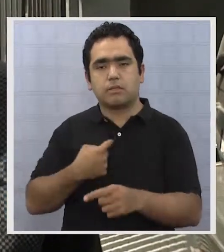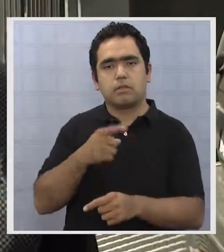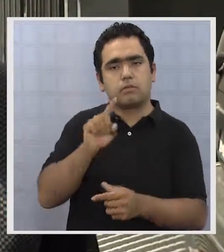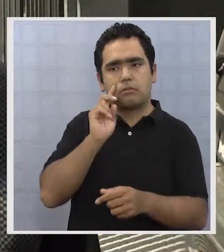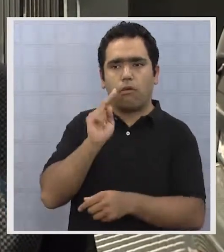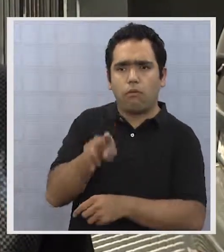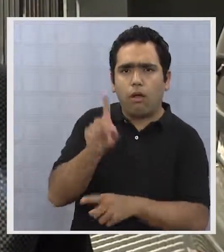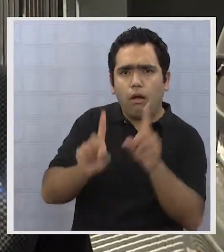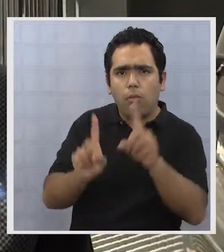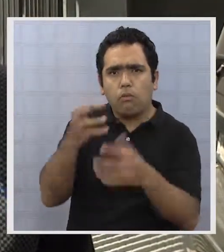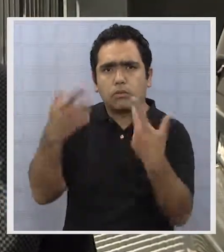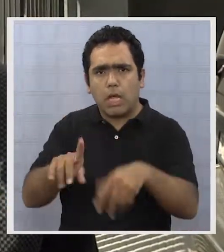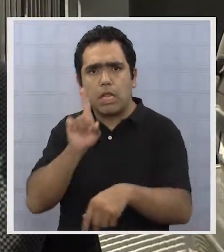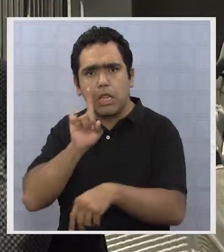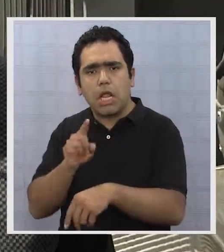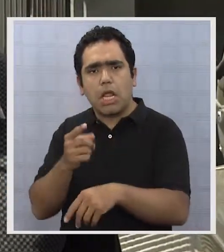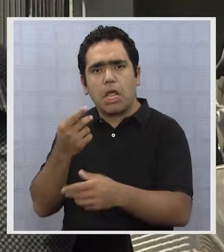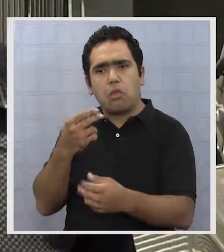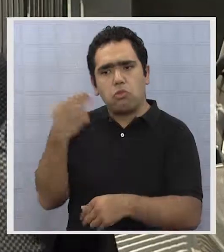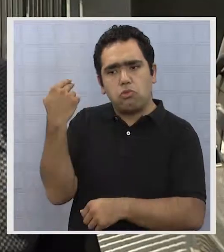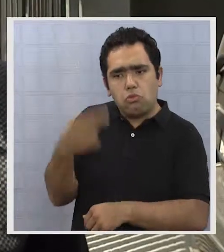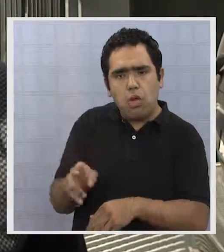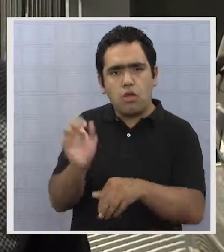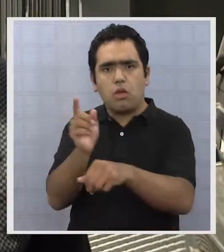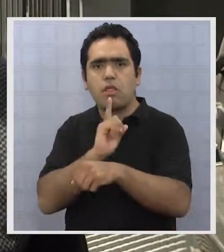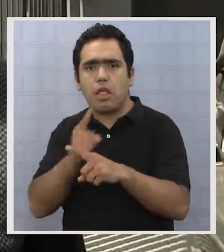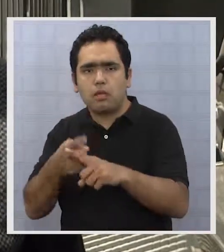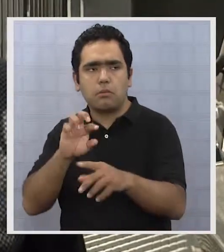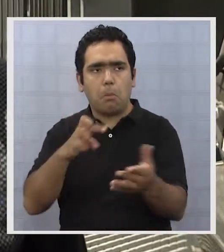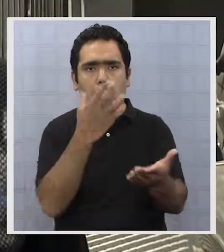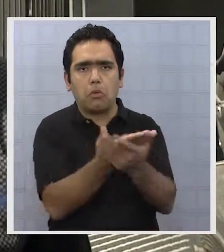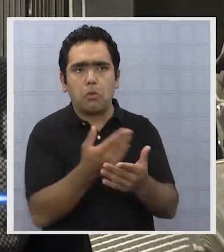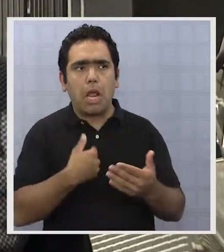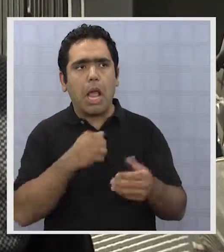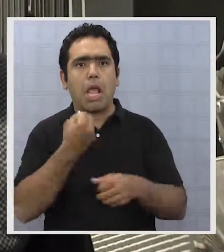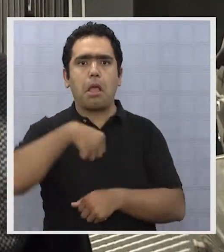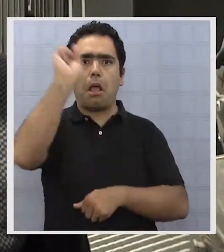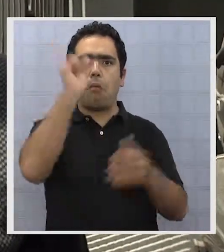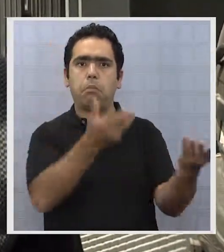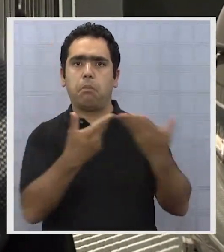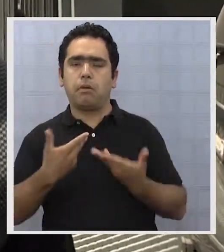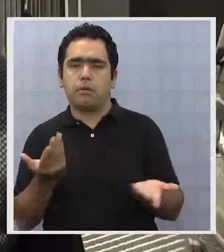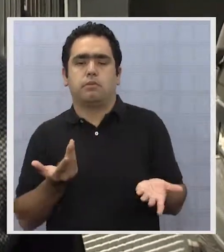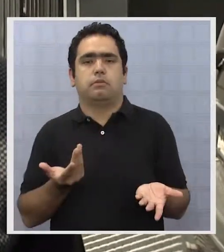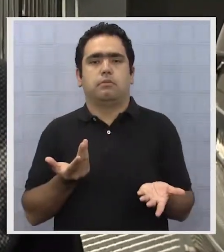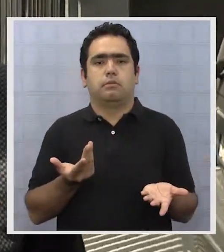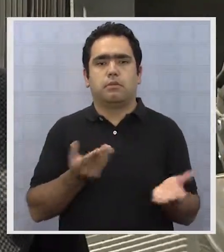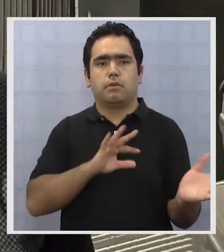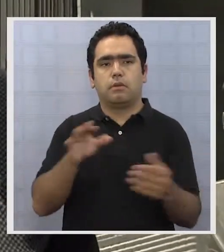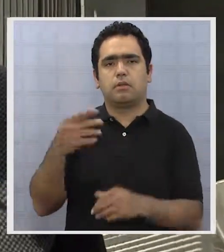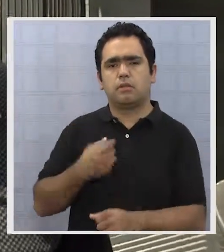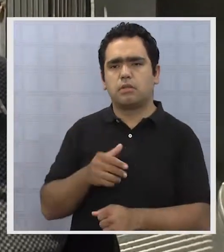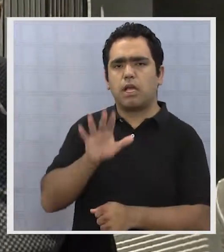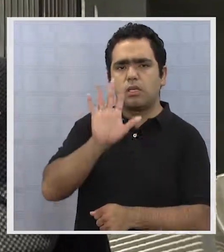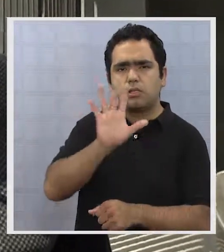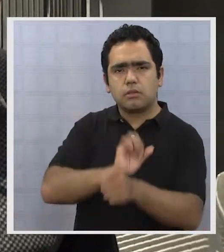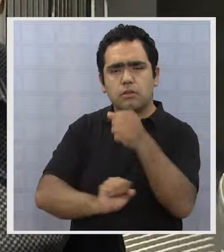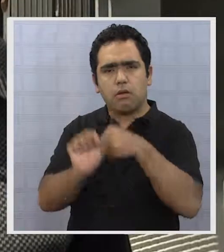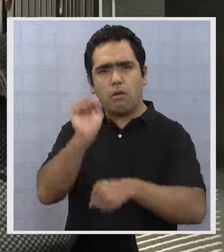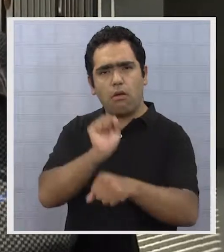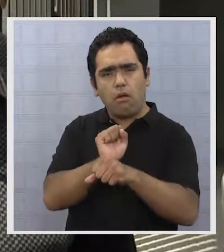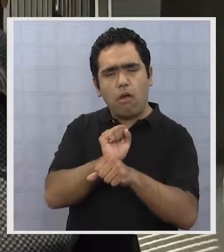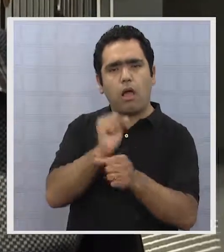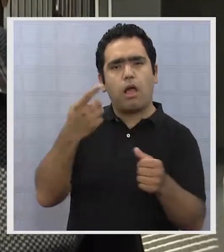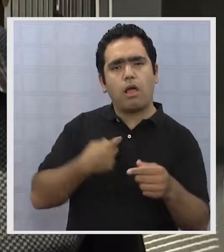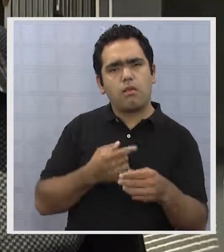colectivos y tienen patente, ¿ya? La antigüedad de la licencia tenía que tener mínimo 5